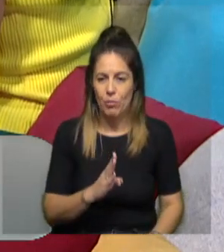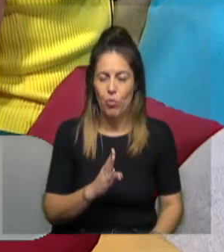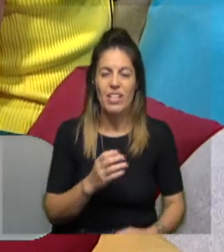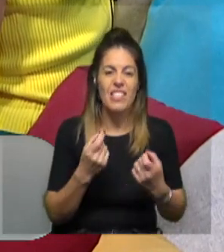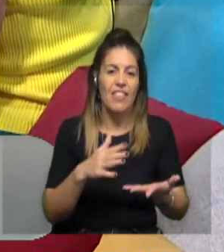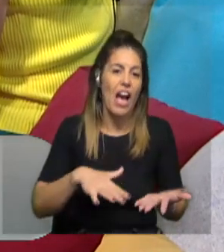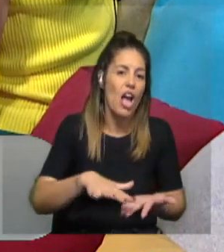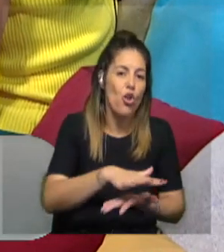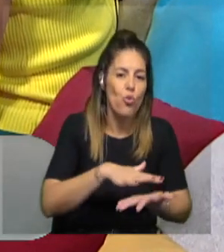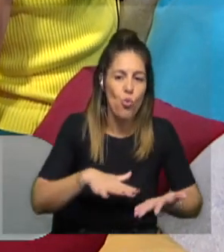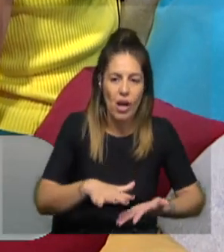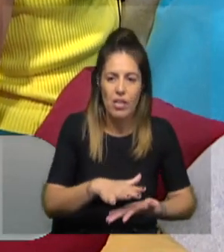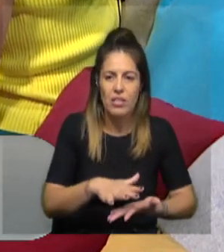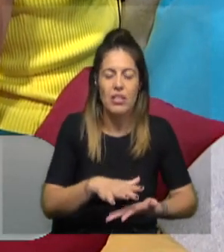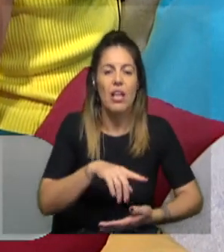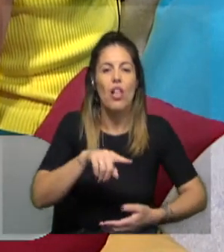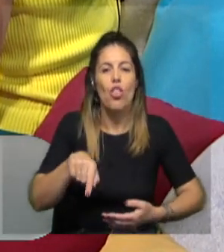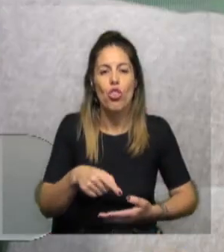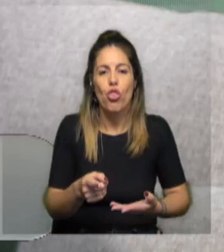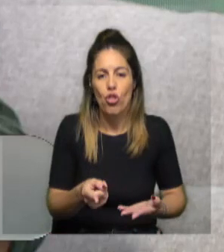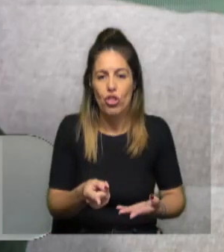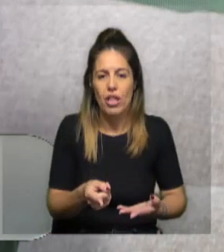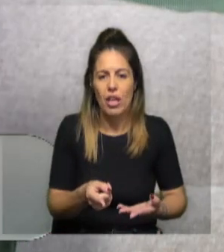ciertos lugares en donde